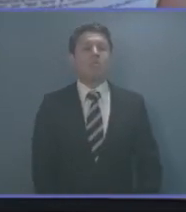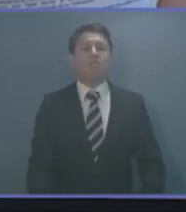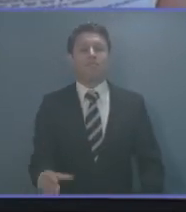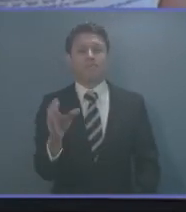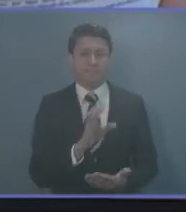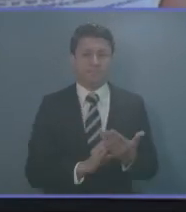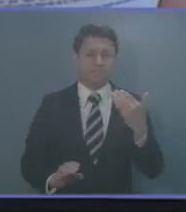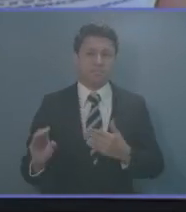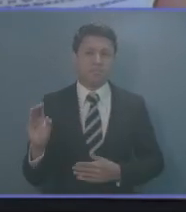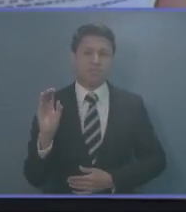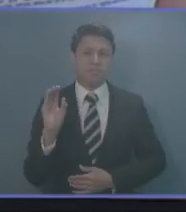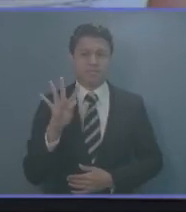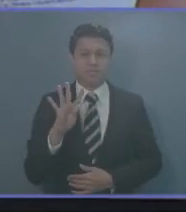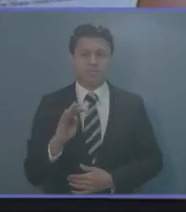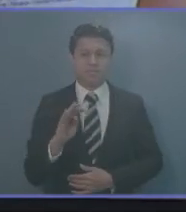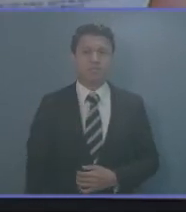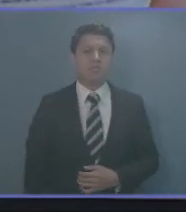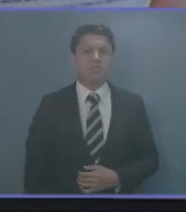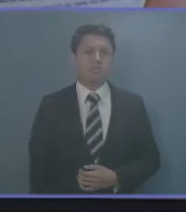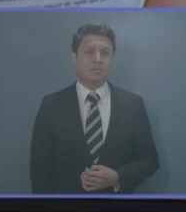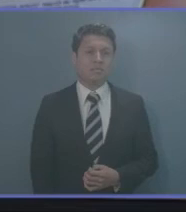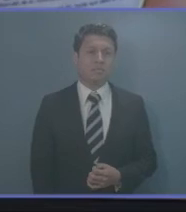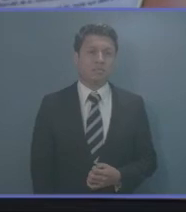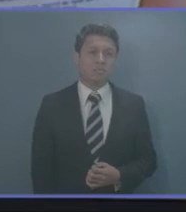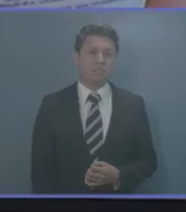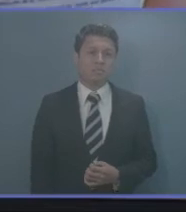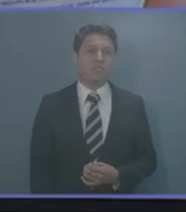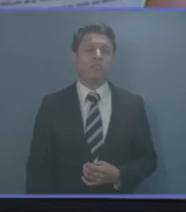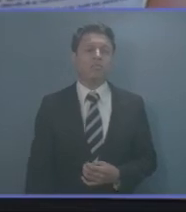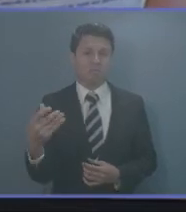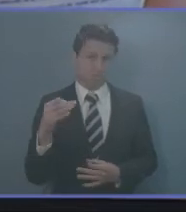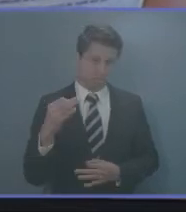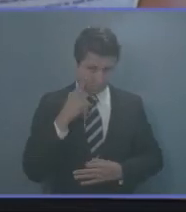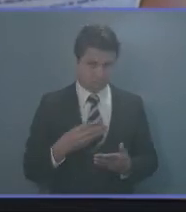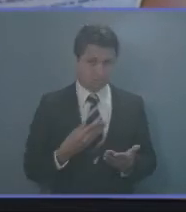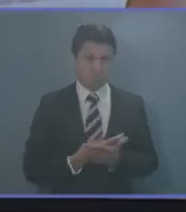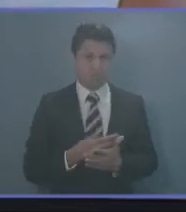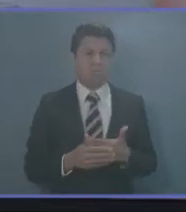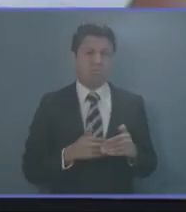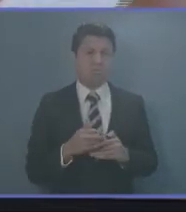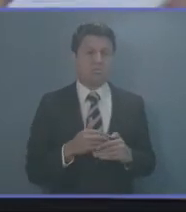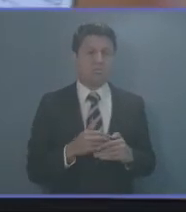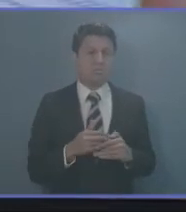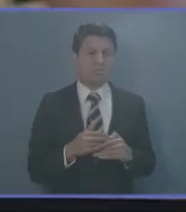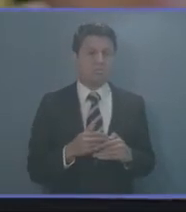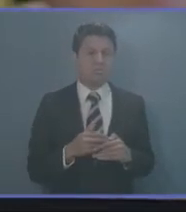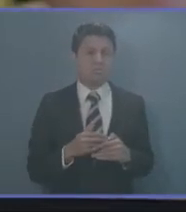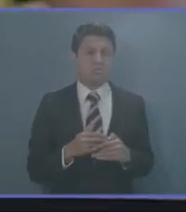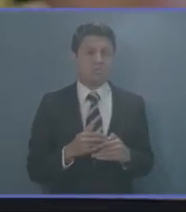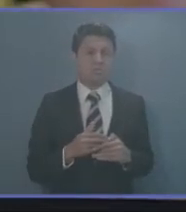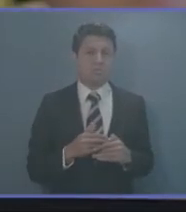Capítulo 4. Recurso de apelación, procedencia y procedimiento.